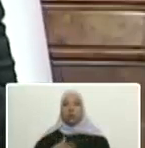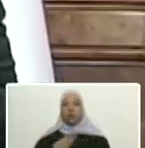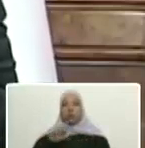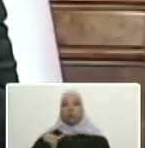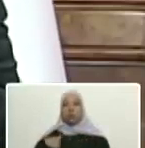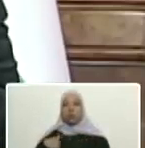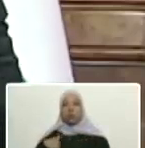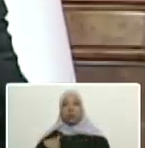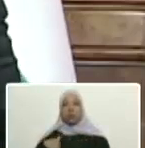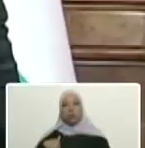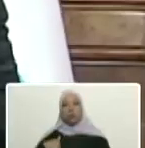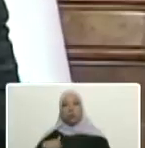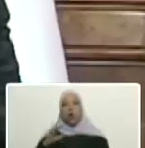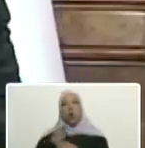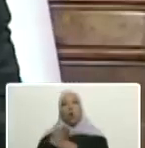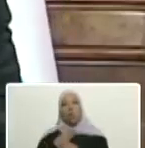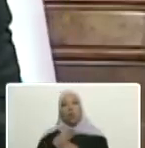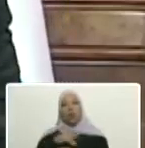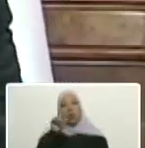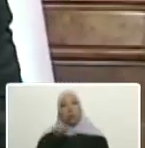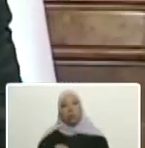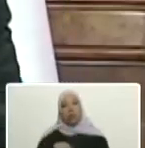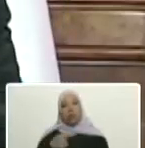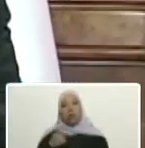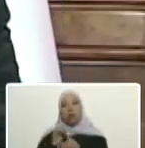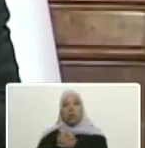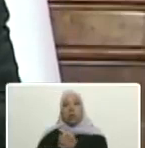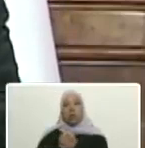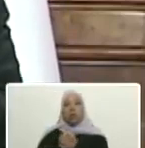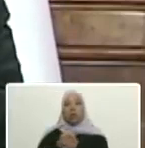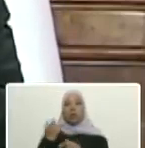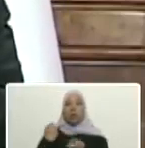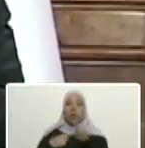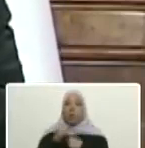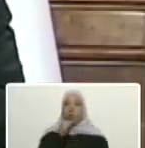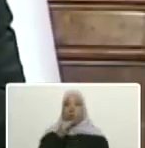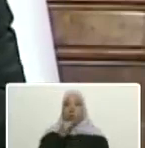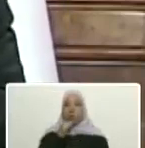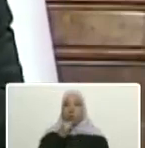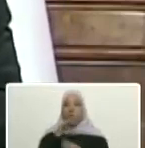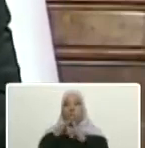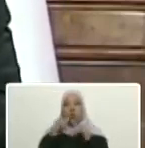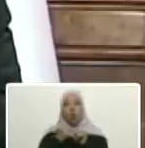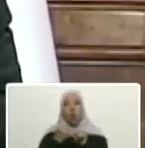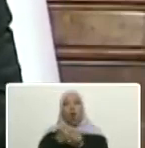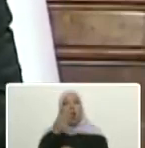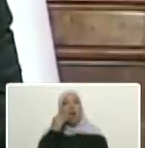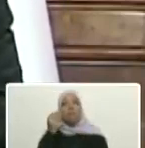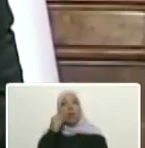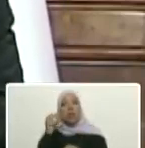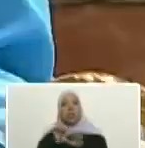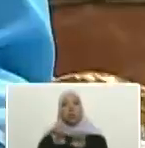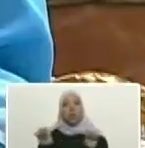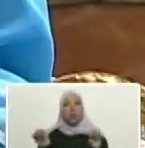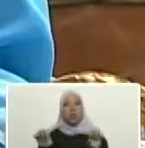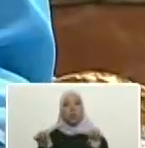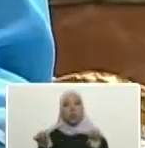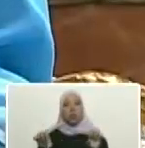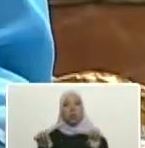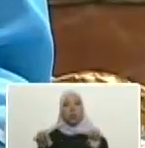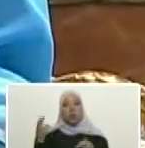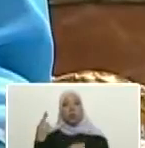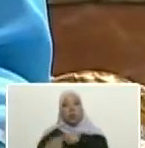nosotros compartir también, compañera ministra Fatma, toda la experiencia educativa de